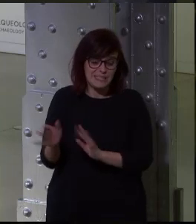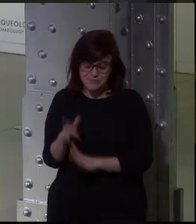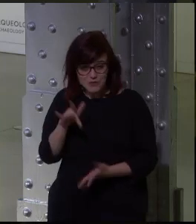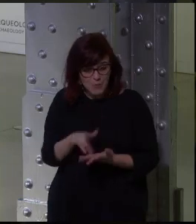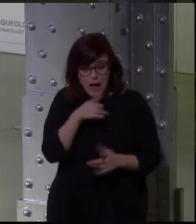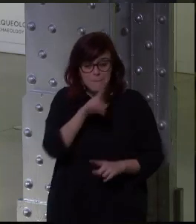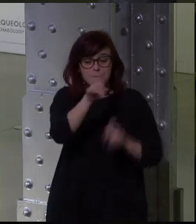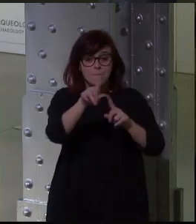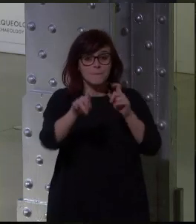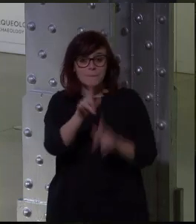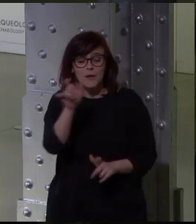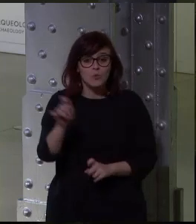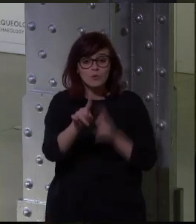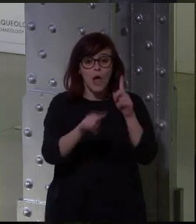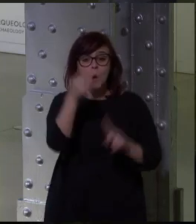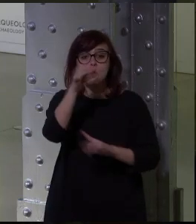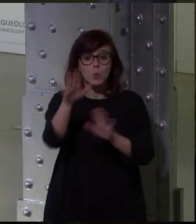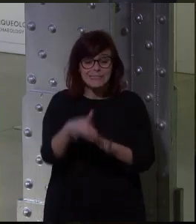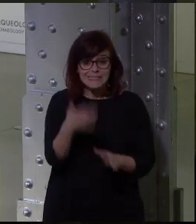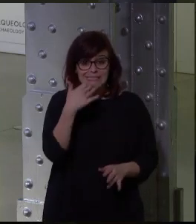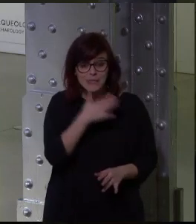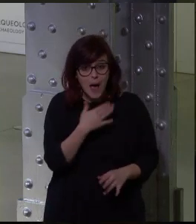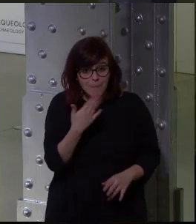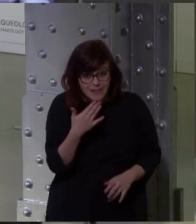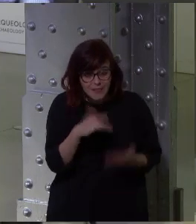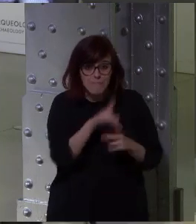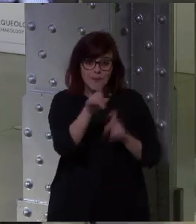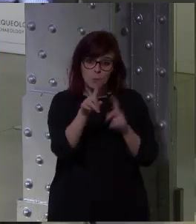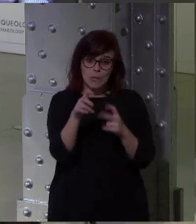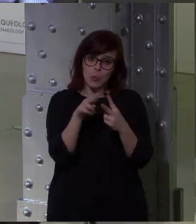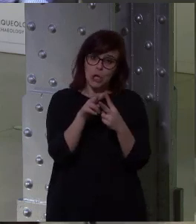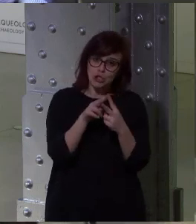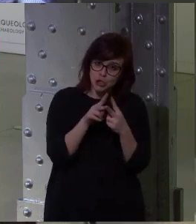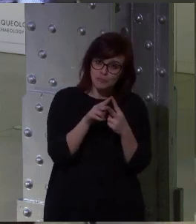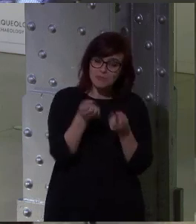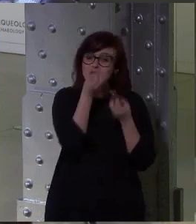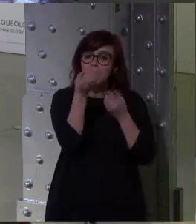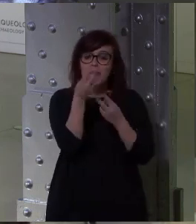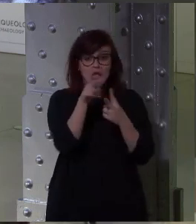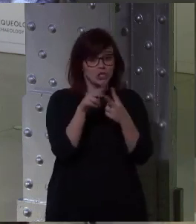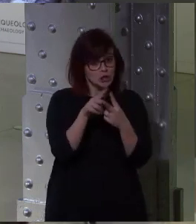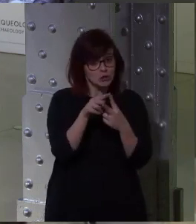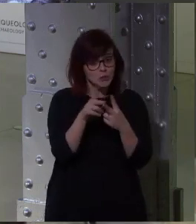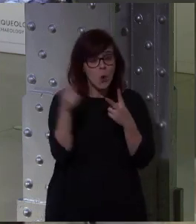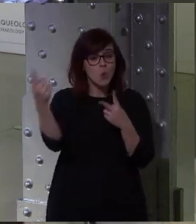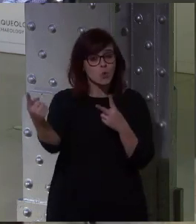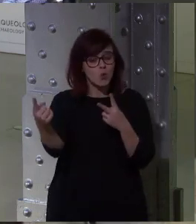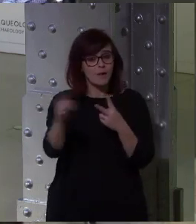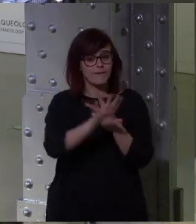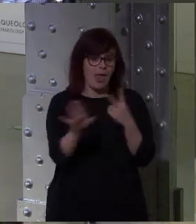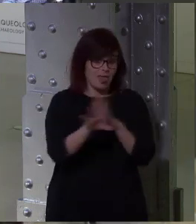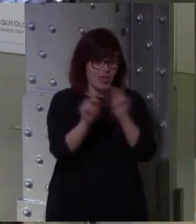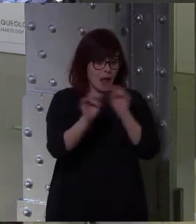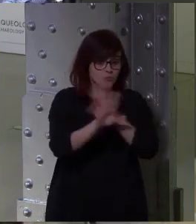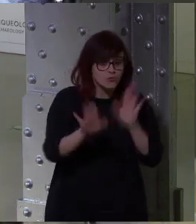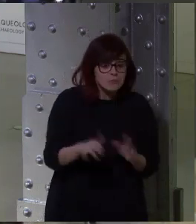ocurrir. Teníamos una palabra por allí, pero si queréis otras 2 preguntas, otros 2 comentarios que queréis, uno, y ya iríamos